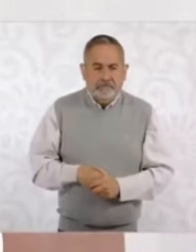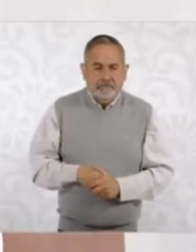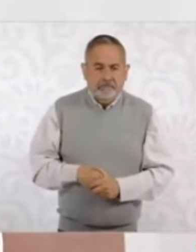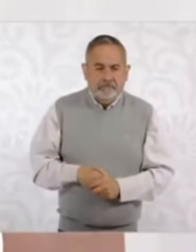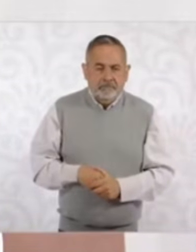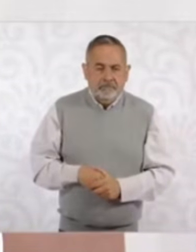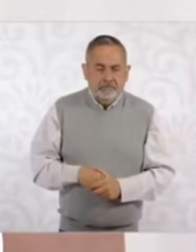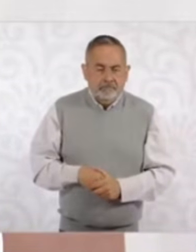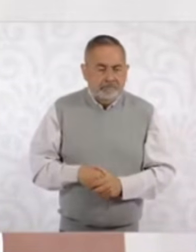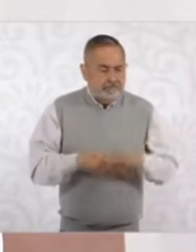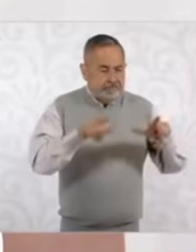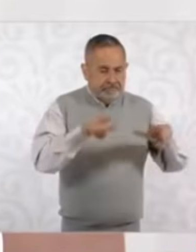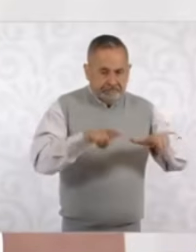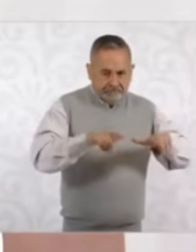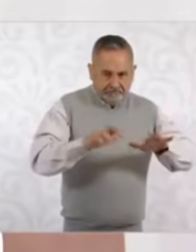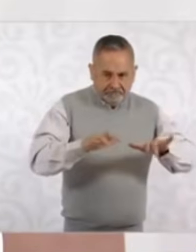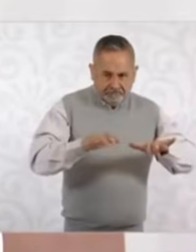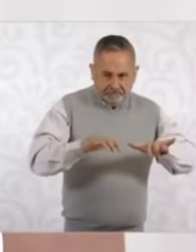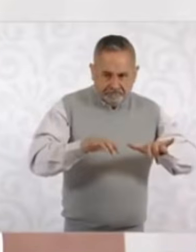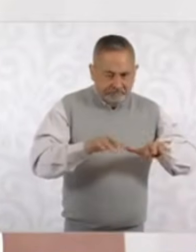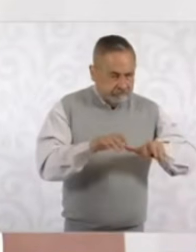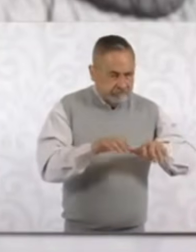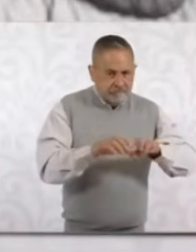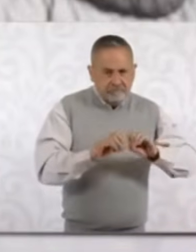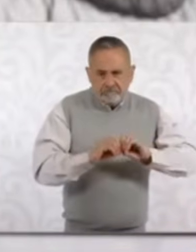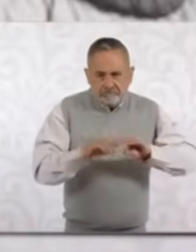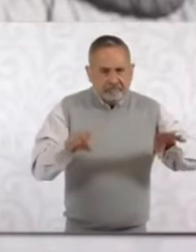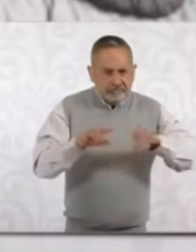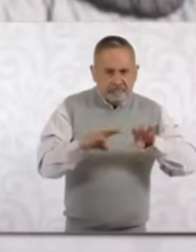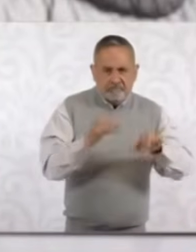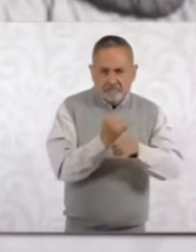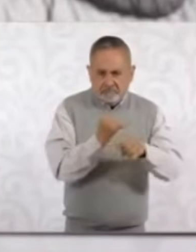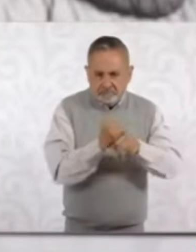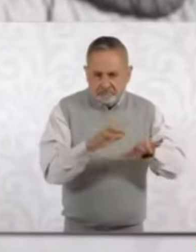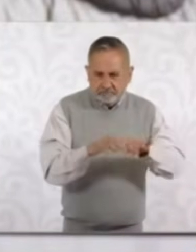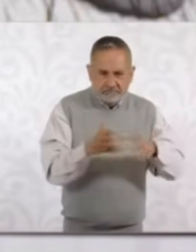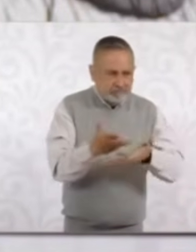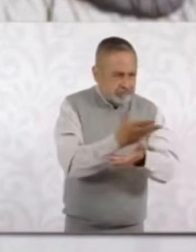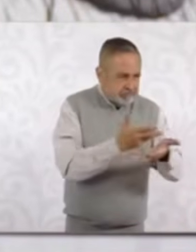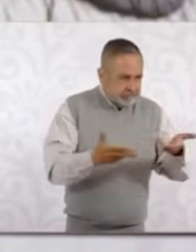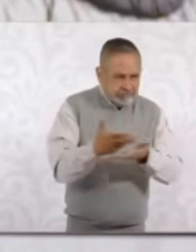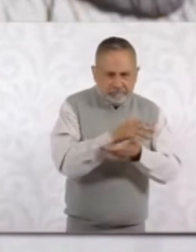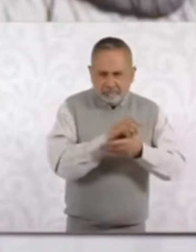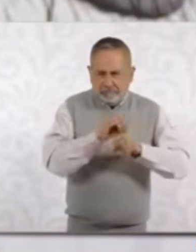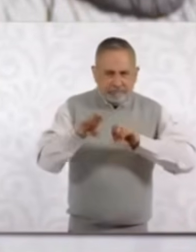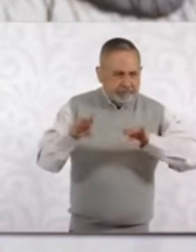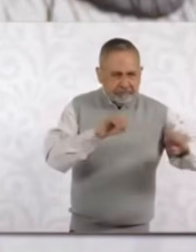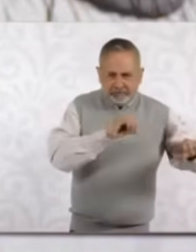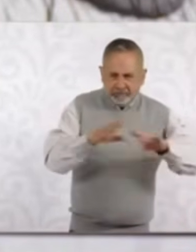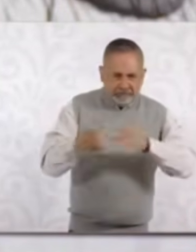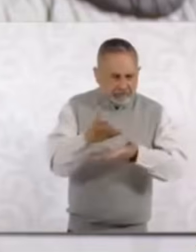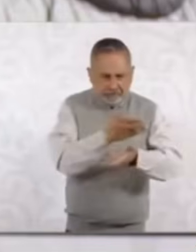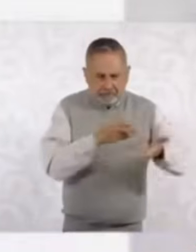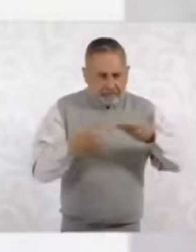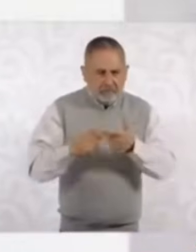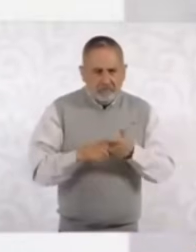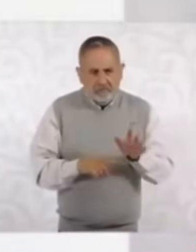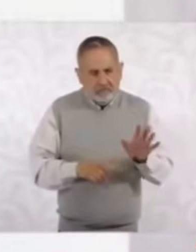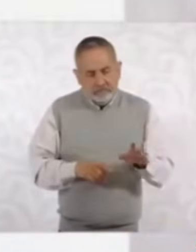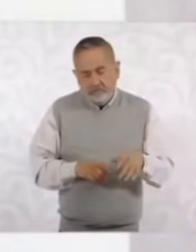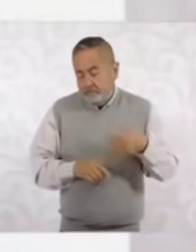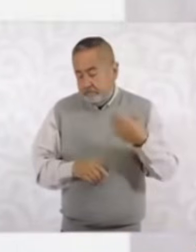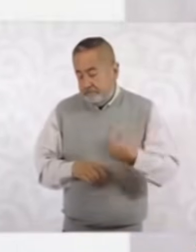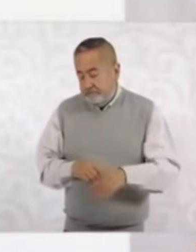es decir, las plataformas digitales y la comunicación de las plataformas es una gran